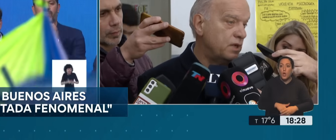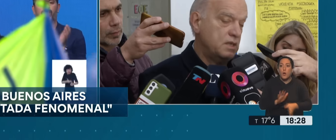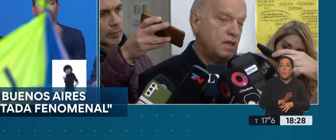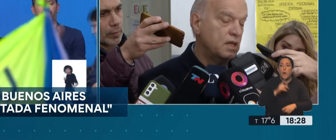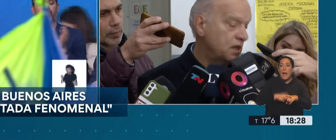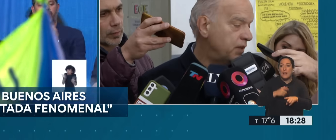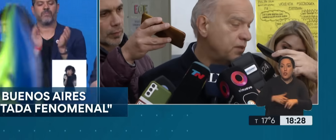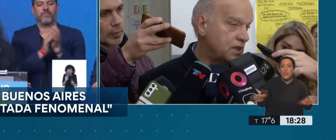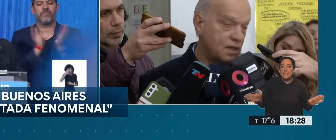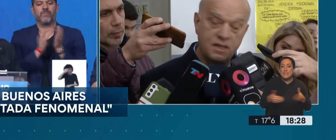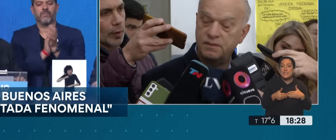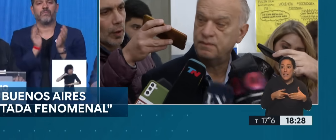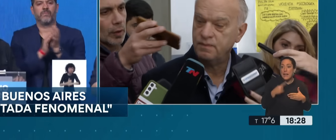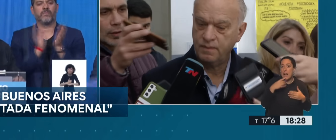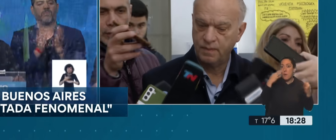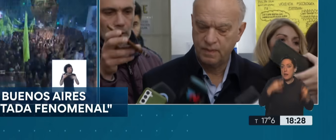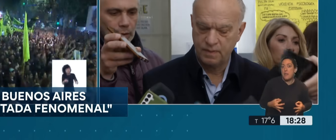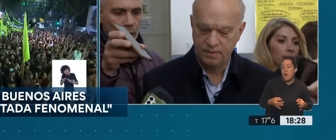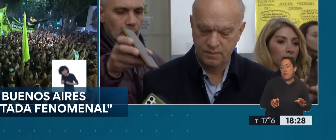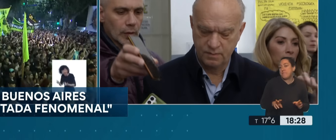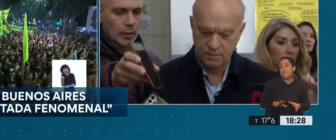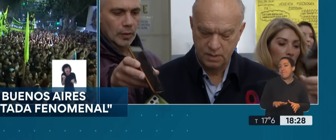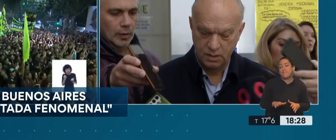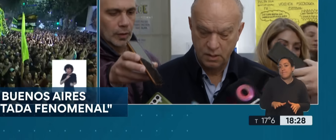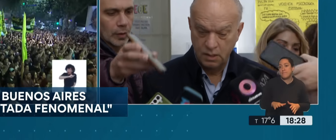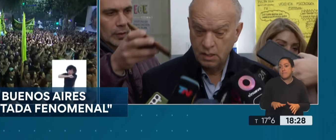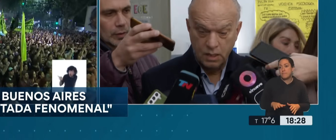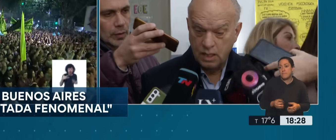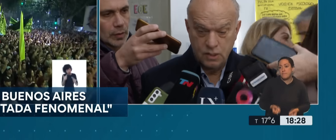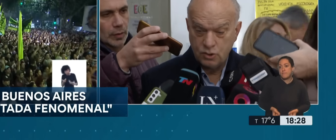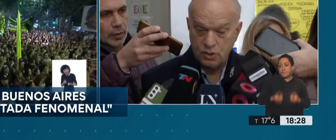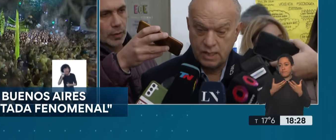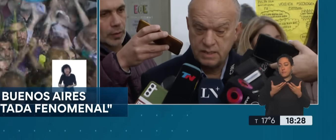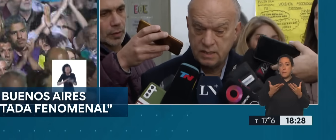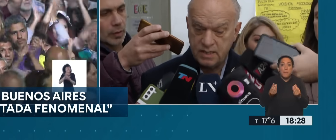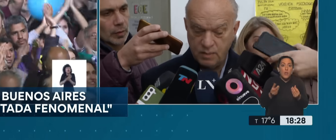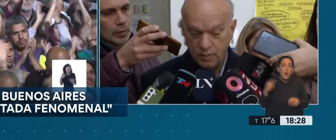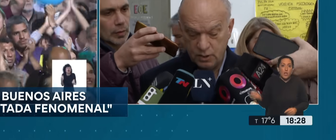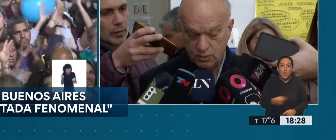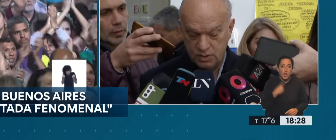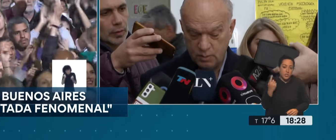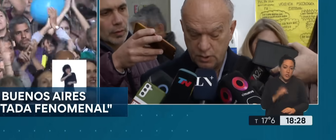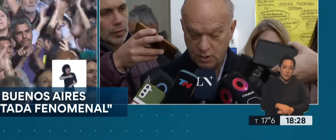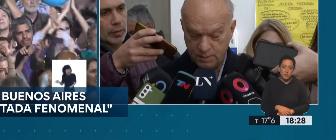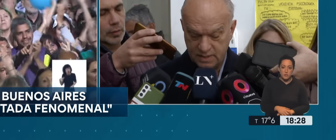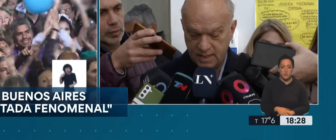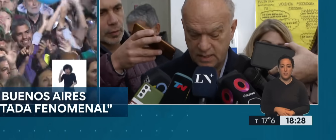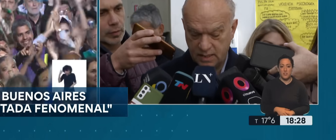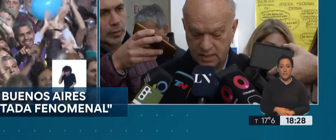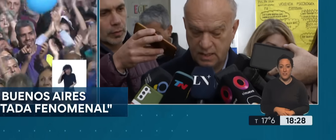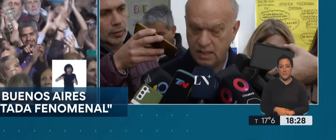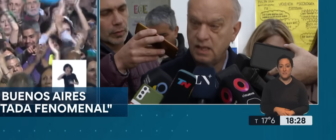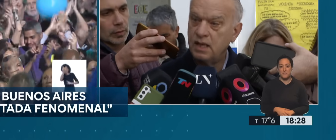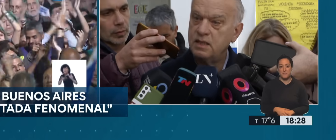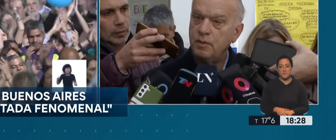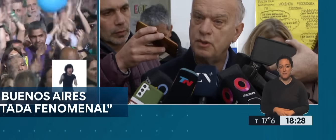que realmente despertó, te lo voy a decir en criollo, un cuiqui bárbaro. Claro, ¿no? Digamos, claro, o